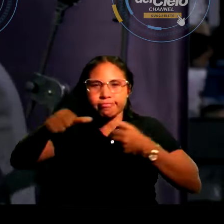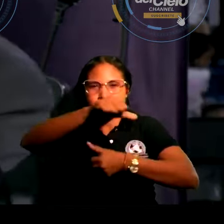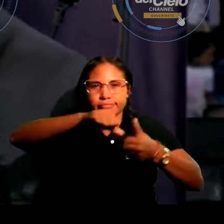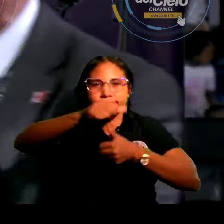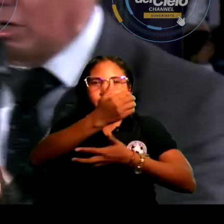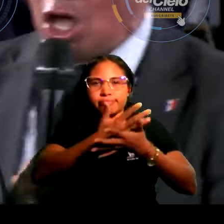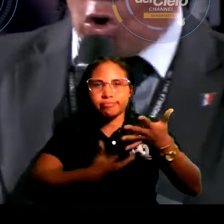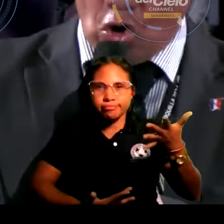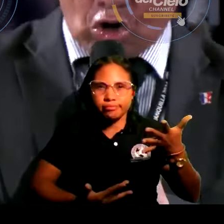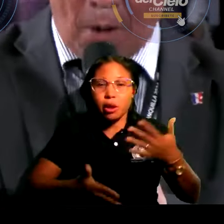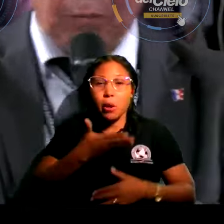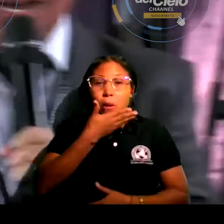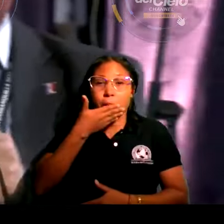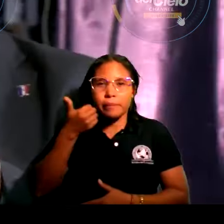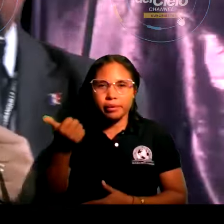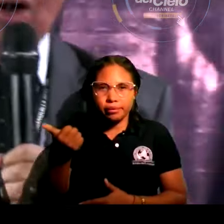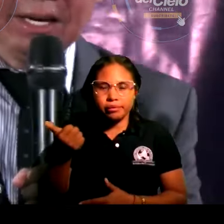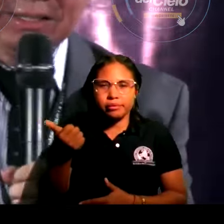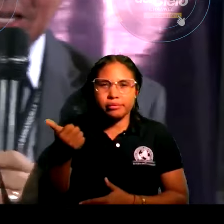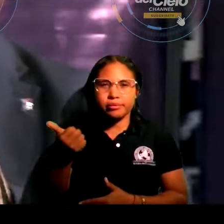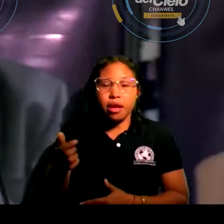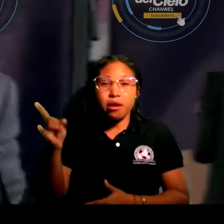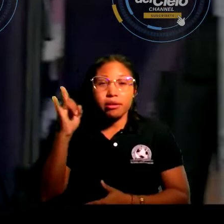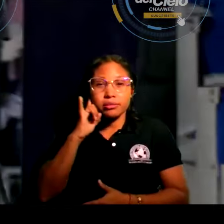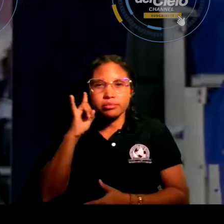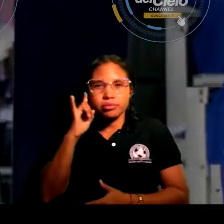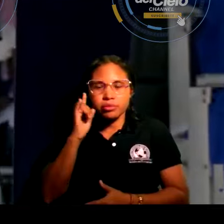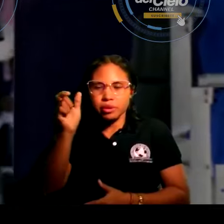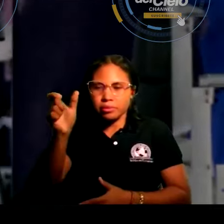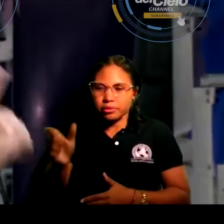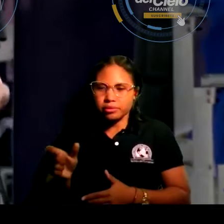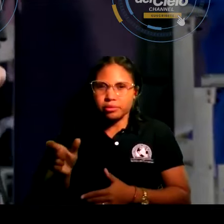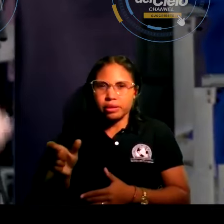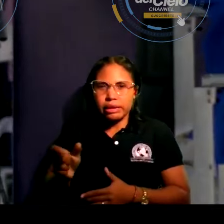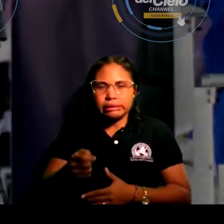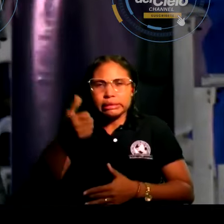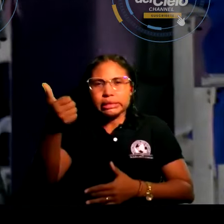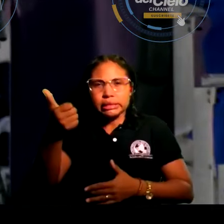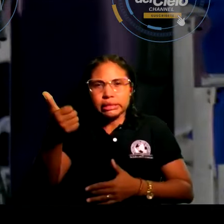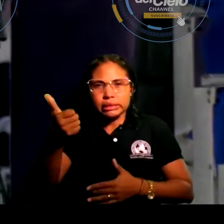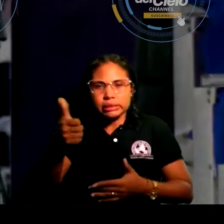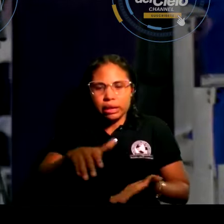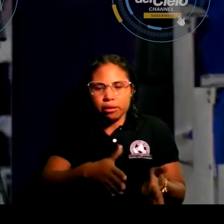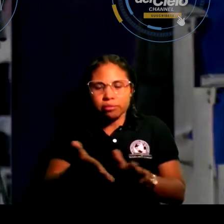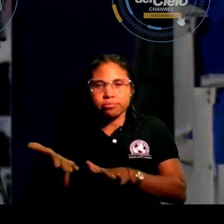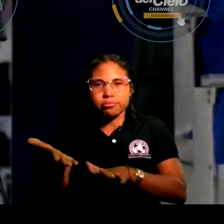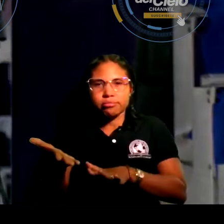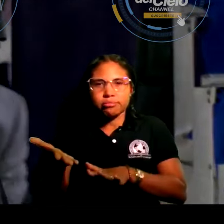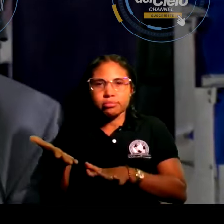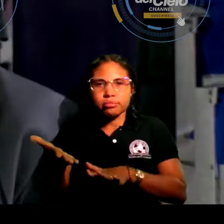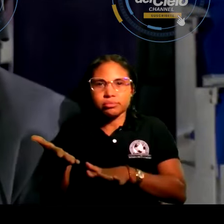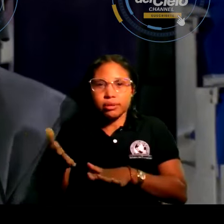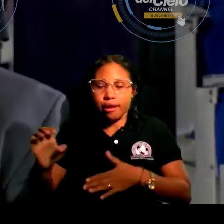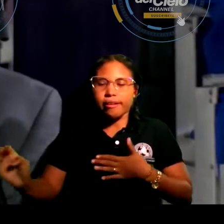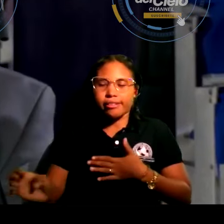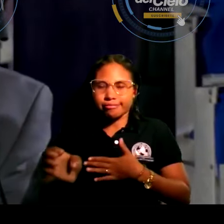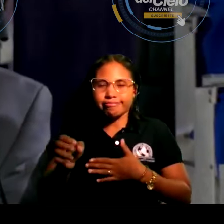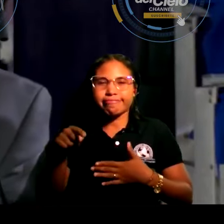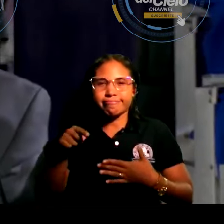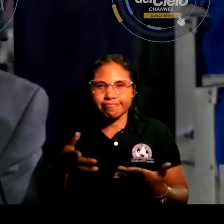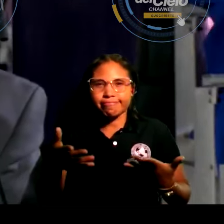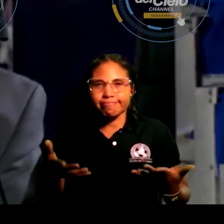mejor que puede oír un condenado a muerte. Pues el evangelio es eso. Gloria al Señor.